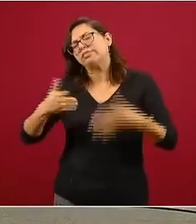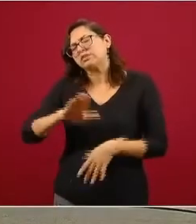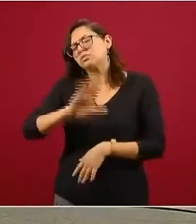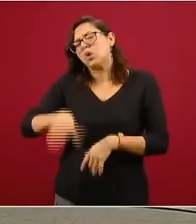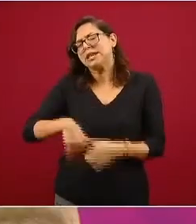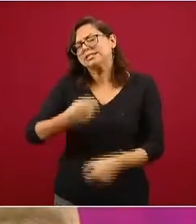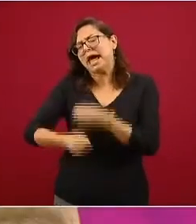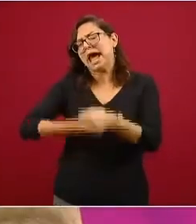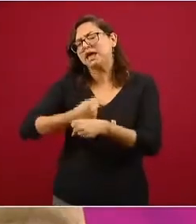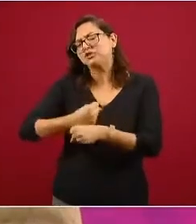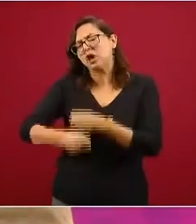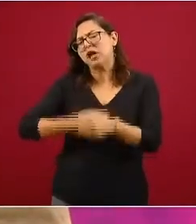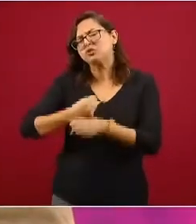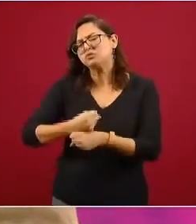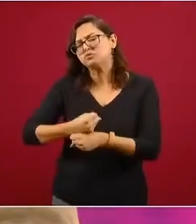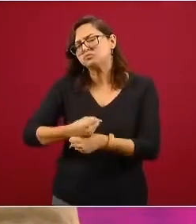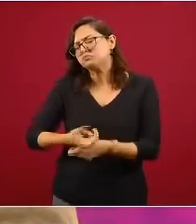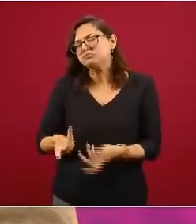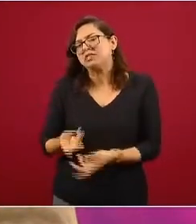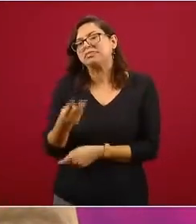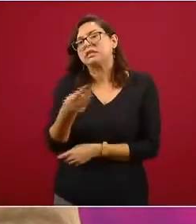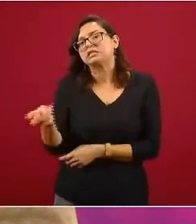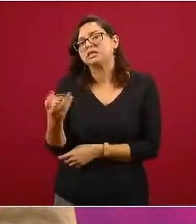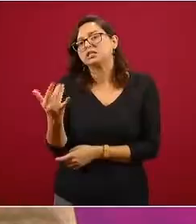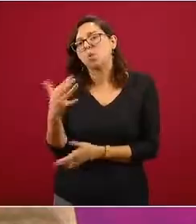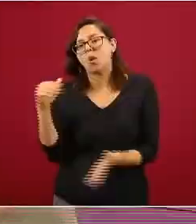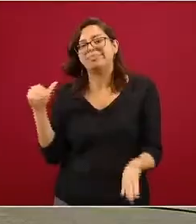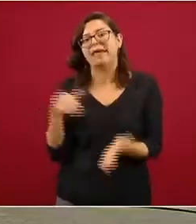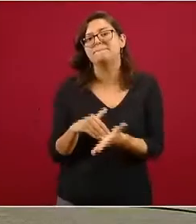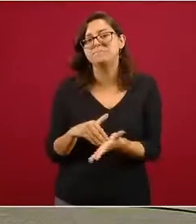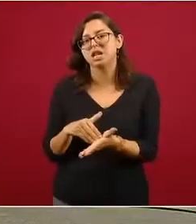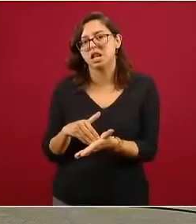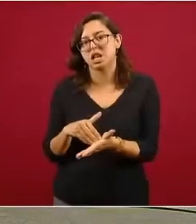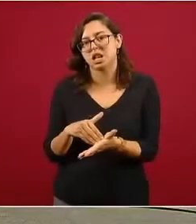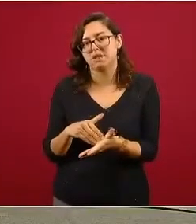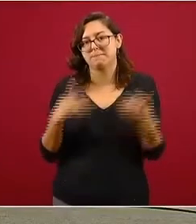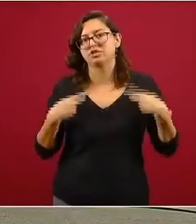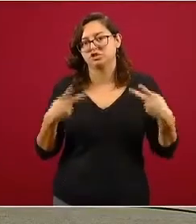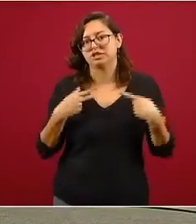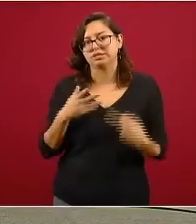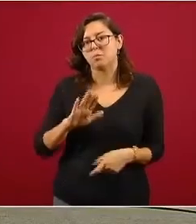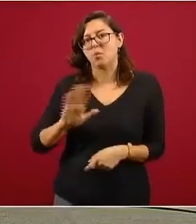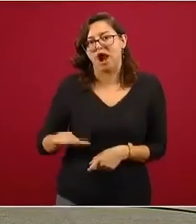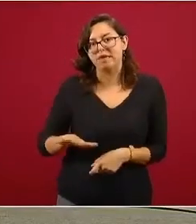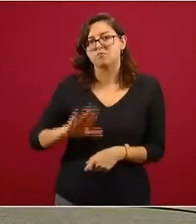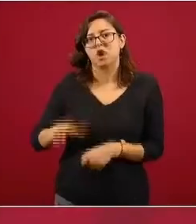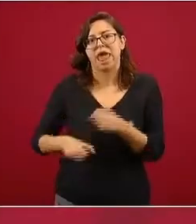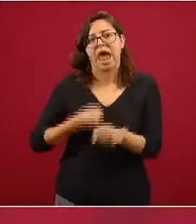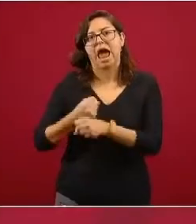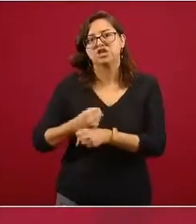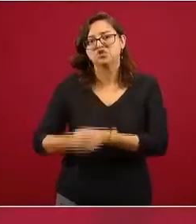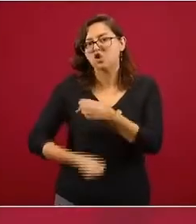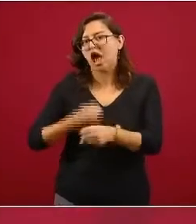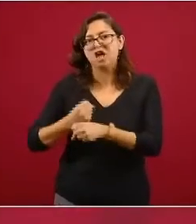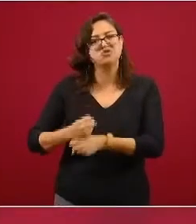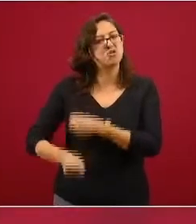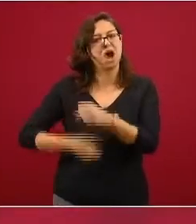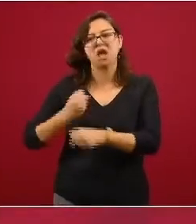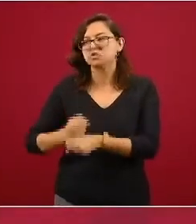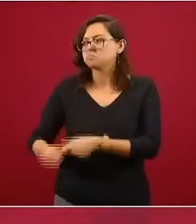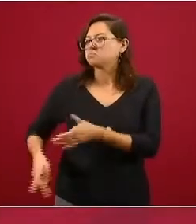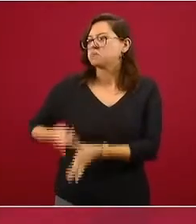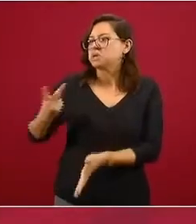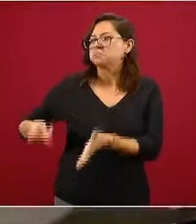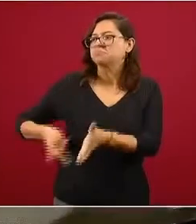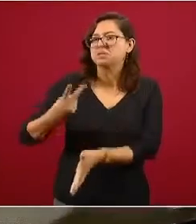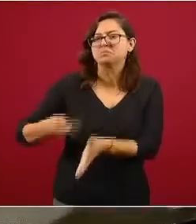350,000 muertes todos los años, desde hace cerca de 15 años o quizá un poco más, se asocian con la mala